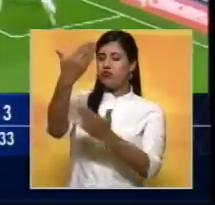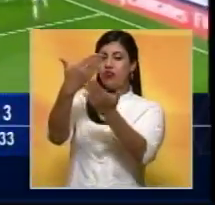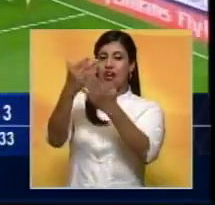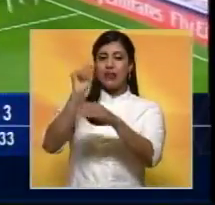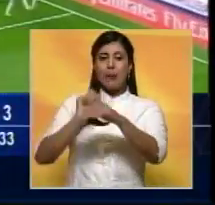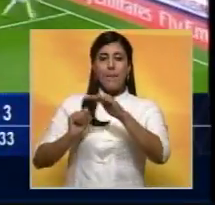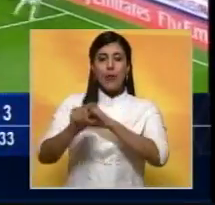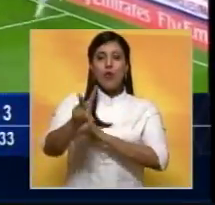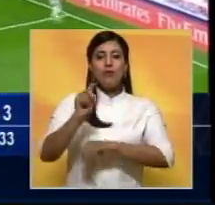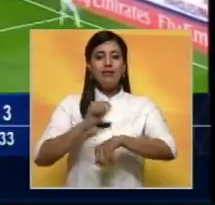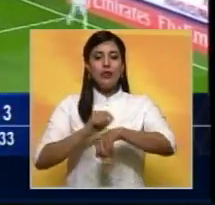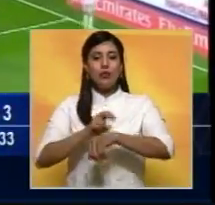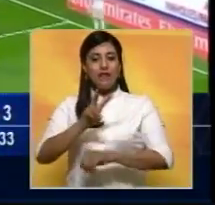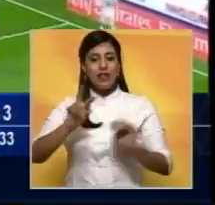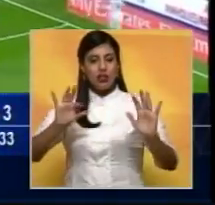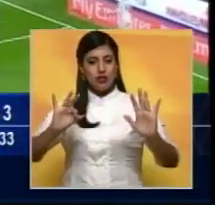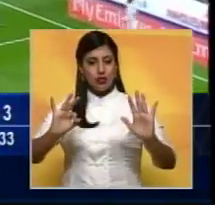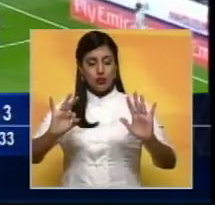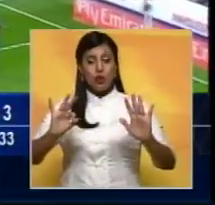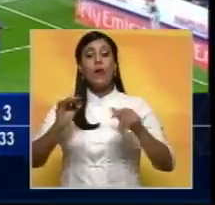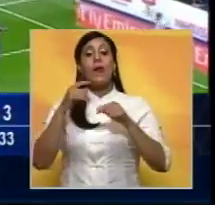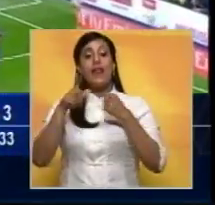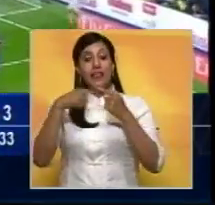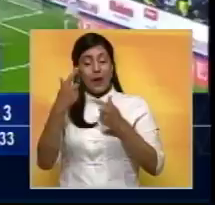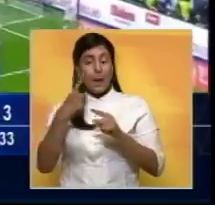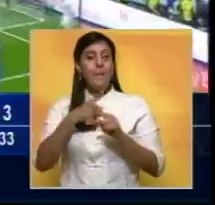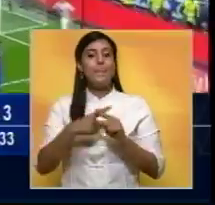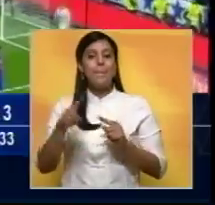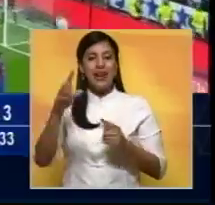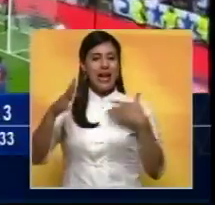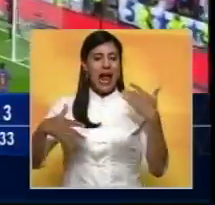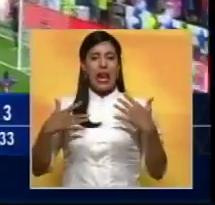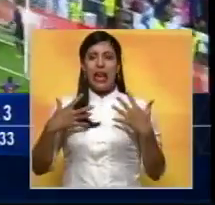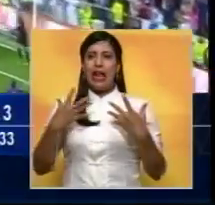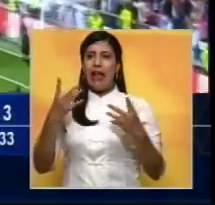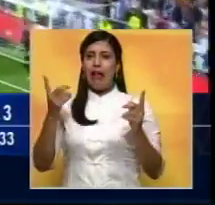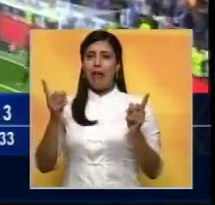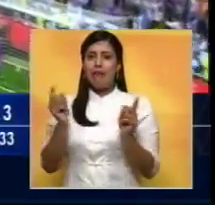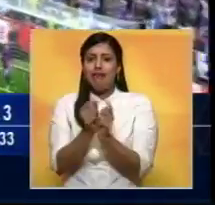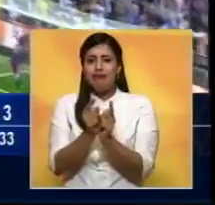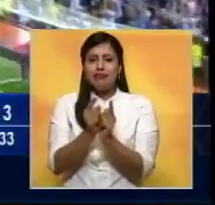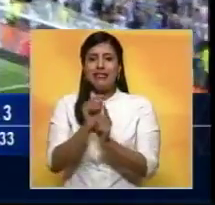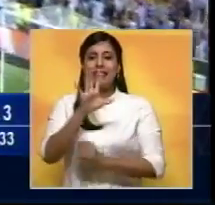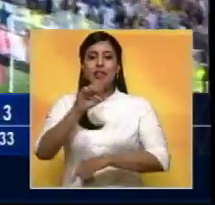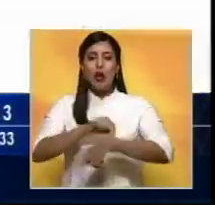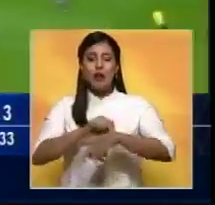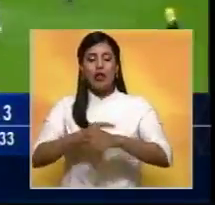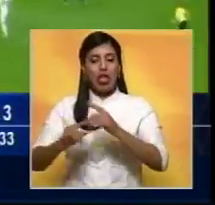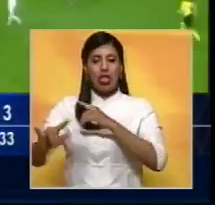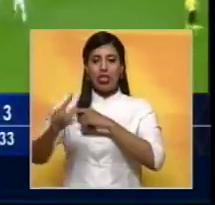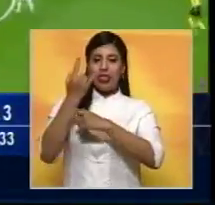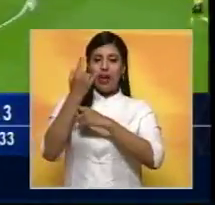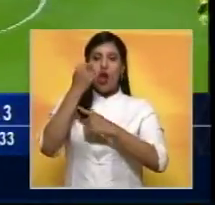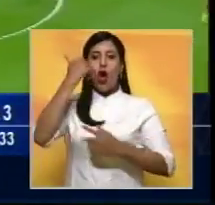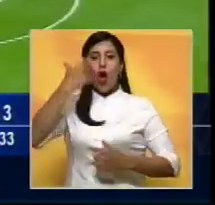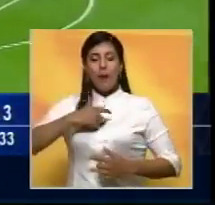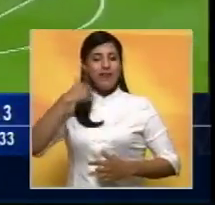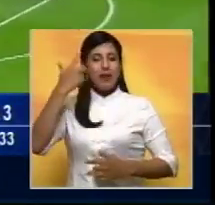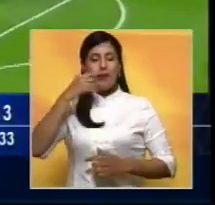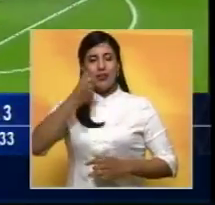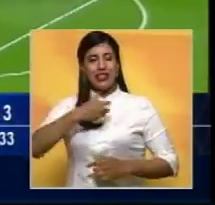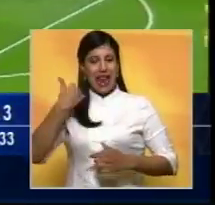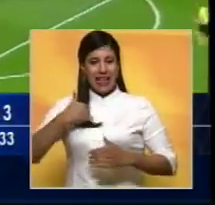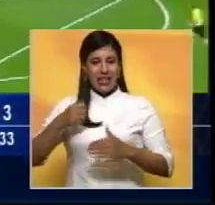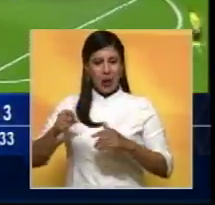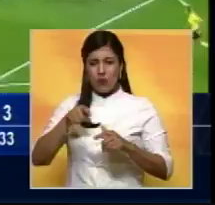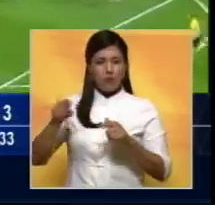marcador al minuto 28 por intermedio de Casemiro. Sin embargo, la alegría madrileña duró apenas 5 minutos cuando Lionel Messi igualó las